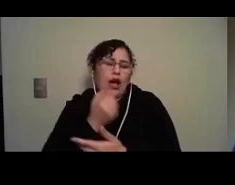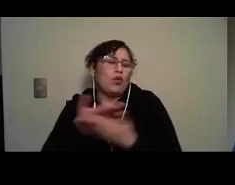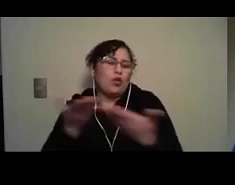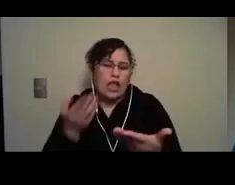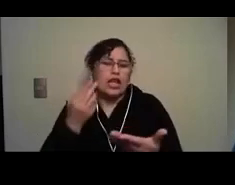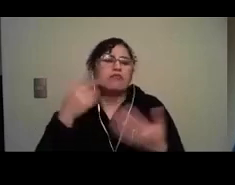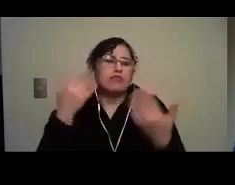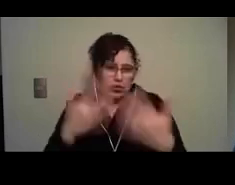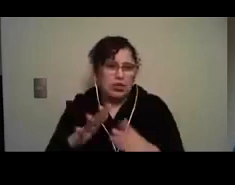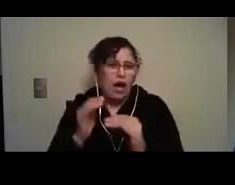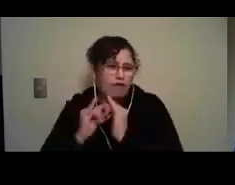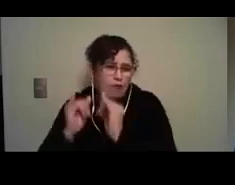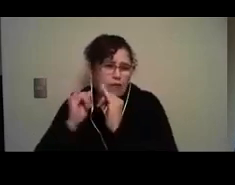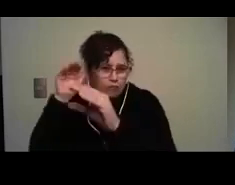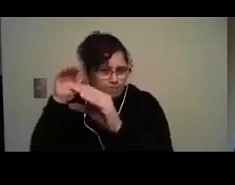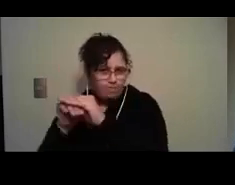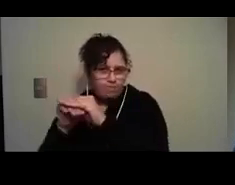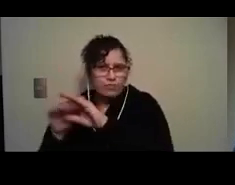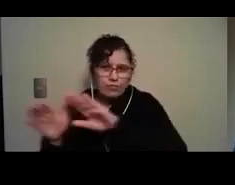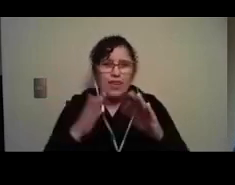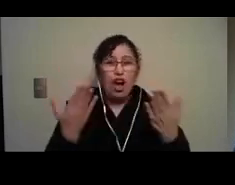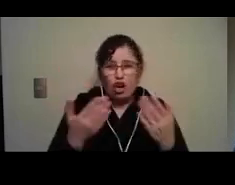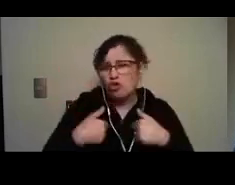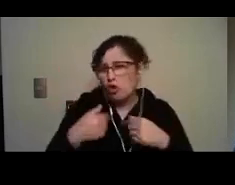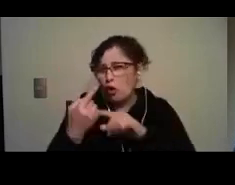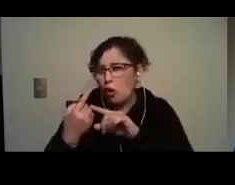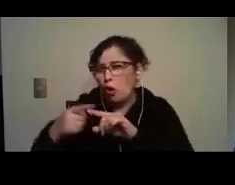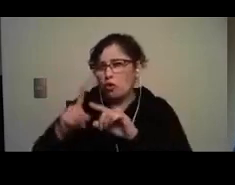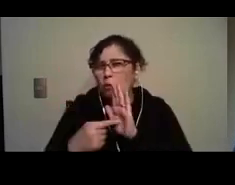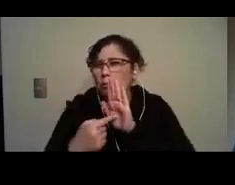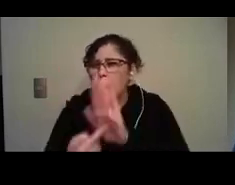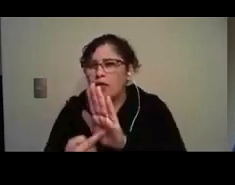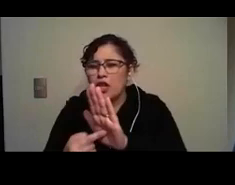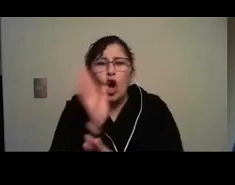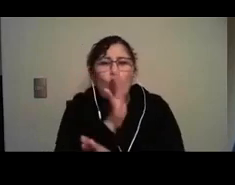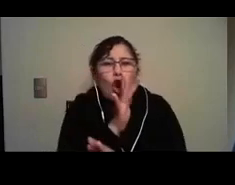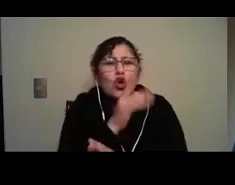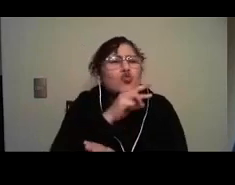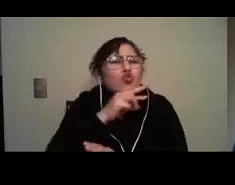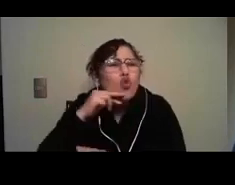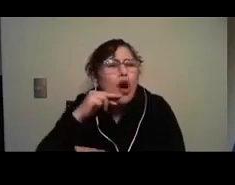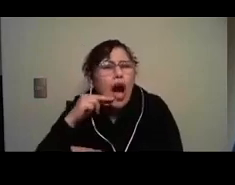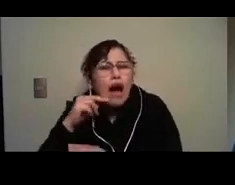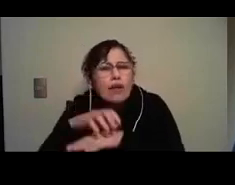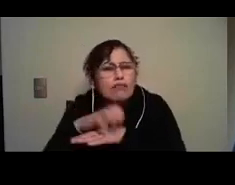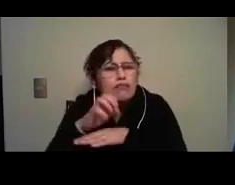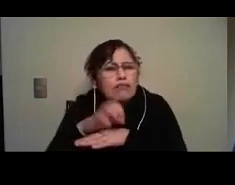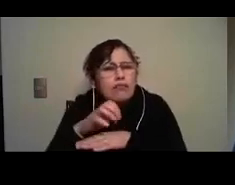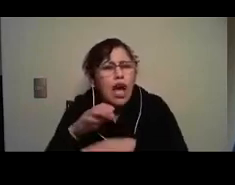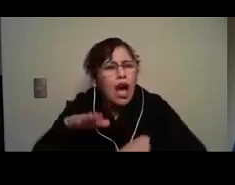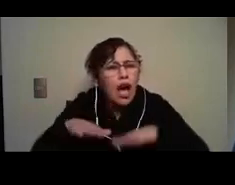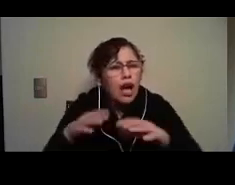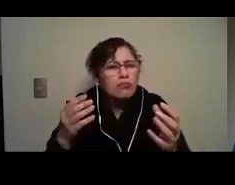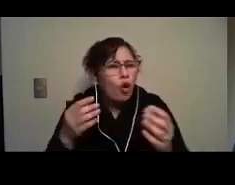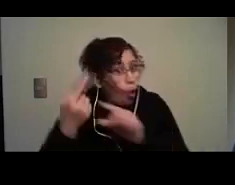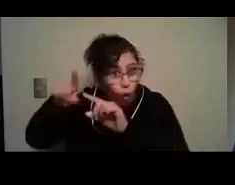esta naranja, ¿cierto? Que no fuese tan naranja, ¿ya? Ustedes lo que hacen, el cerebro lo que hace es comparar, ¿ya? Entonces,